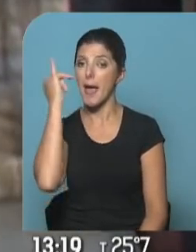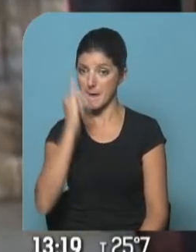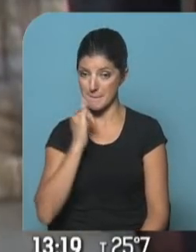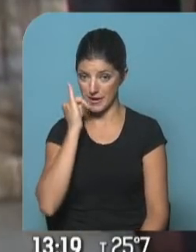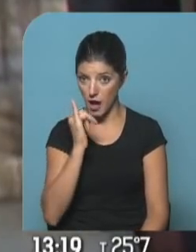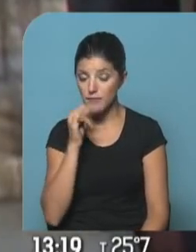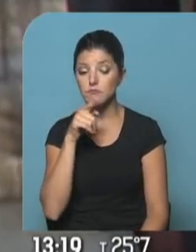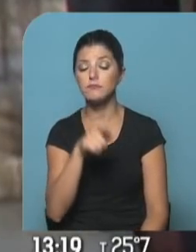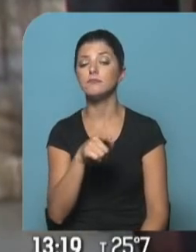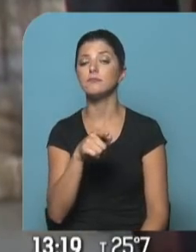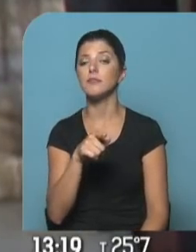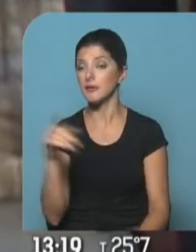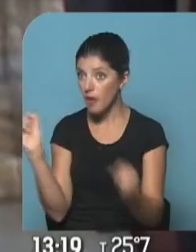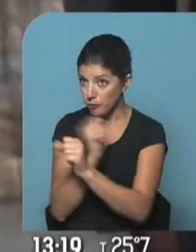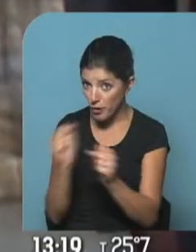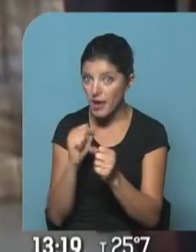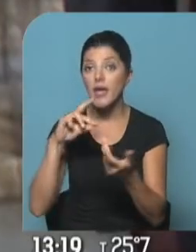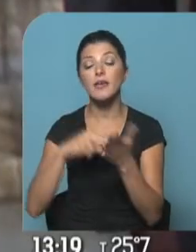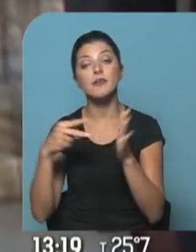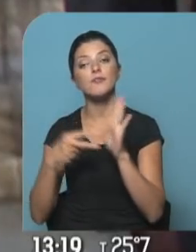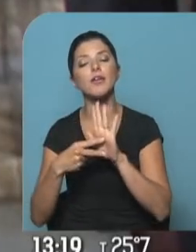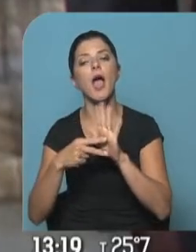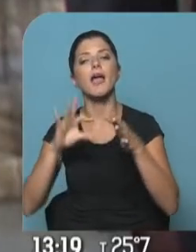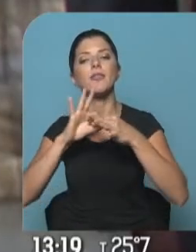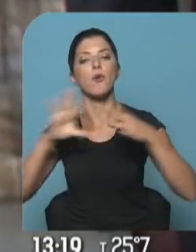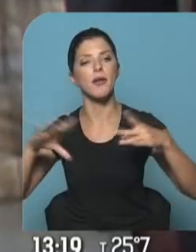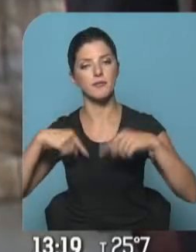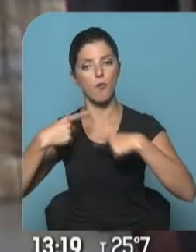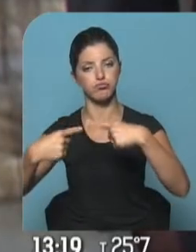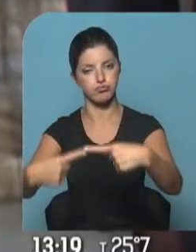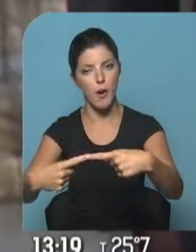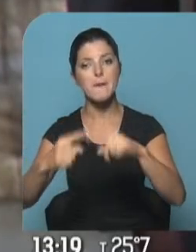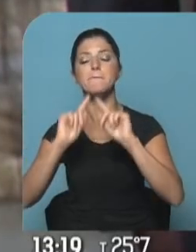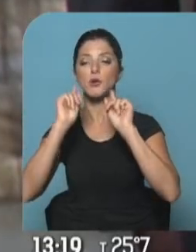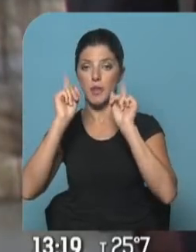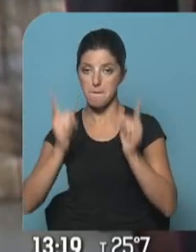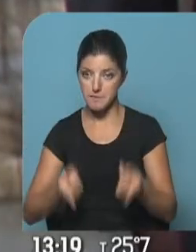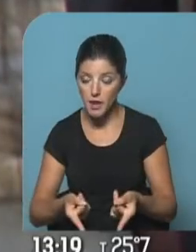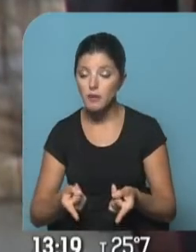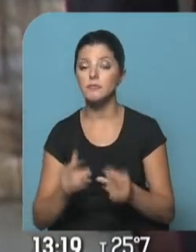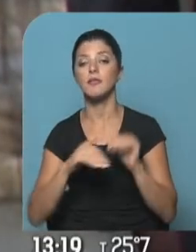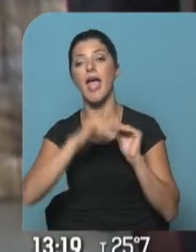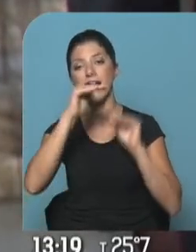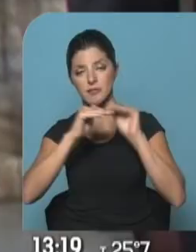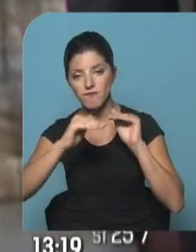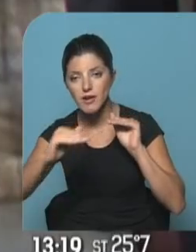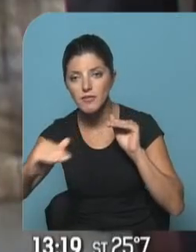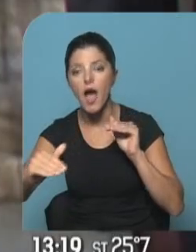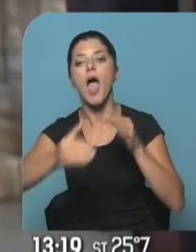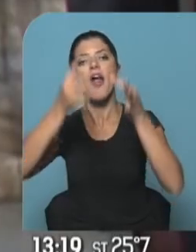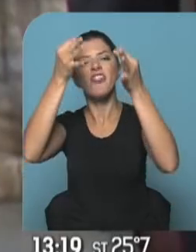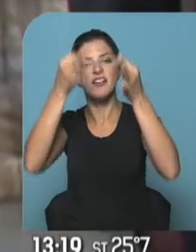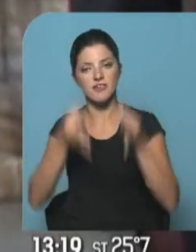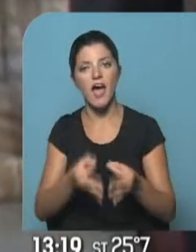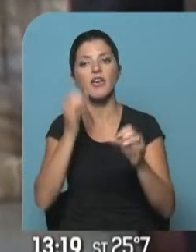una continuidad democrática, pero también garantiza la estabilidad, garantiza la dignidad y el trabajo